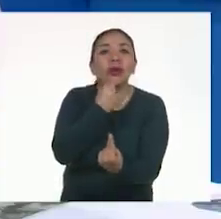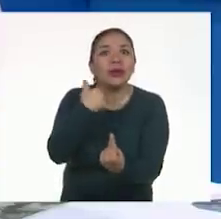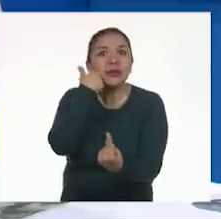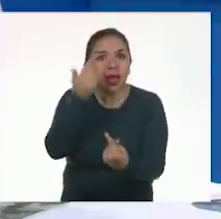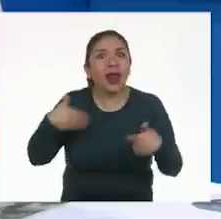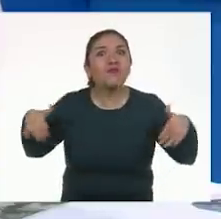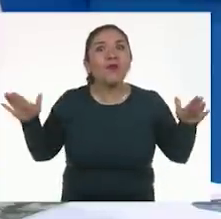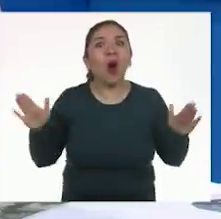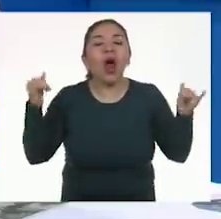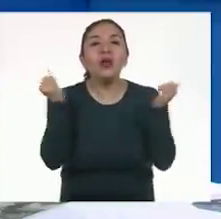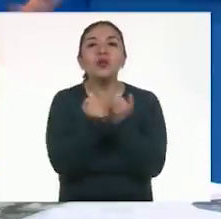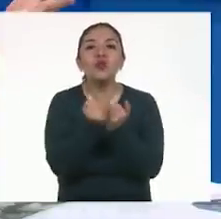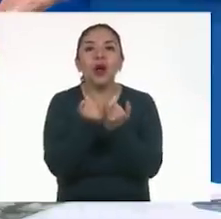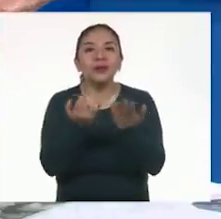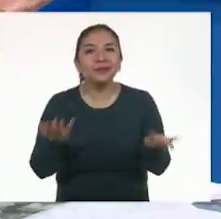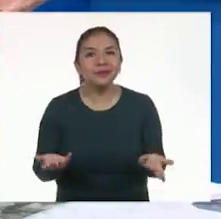volar.